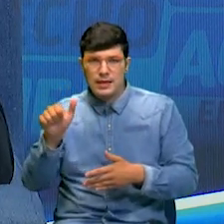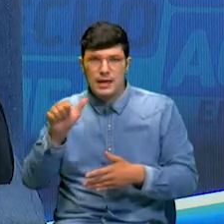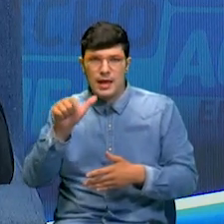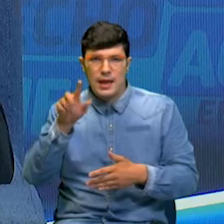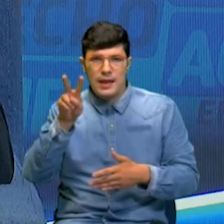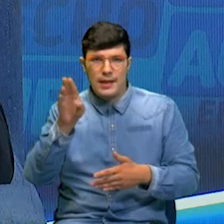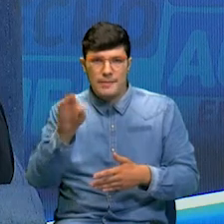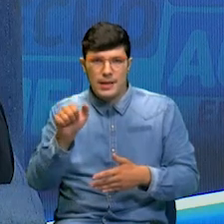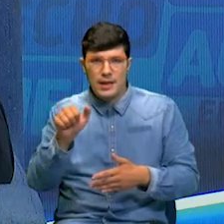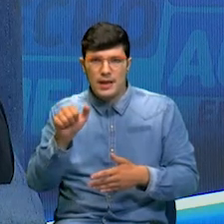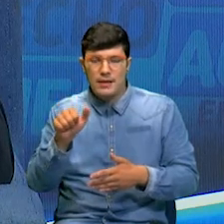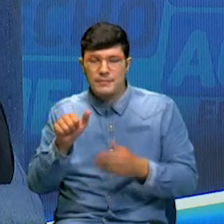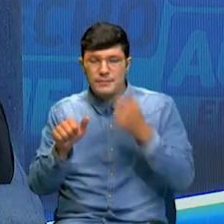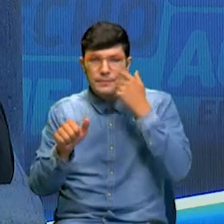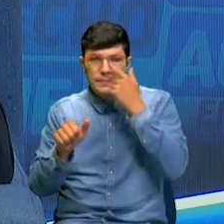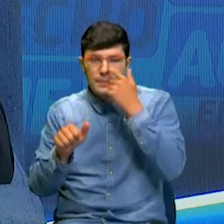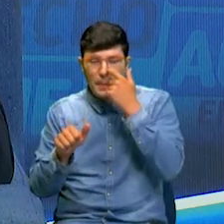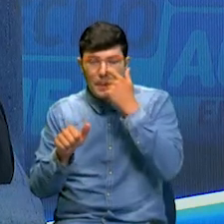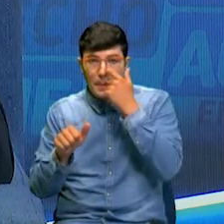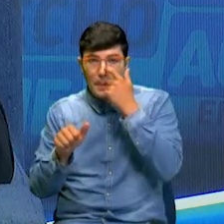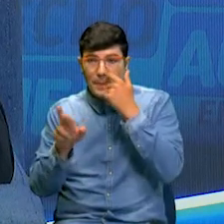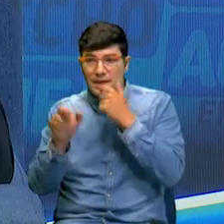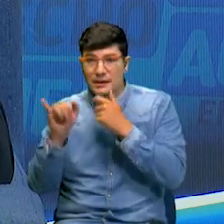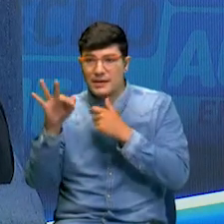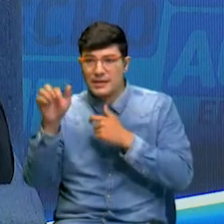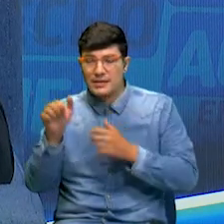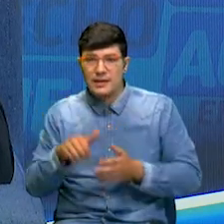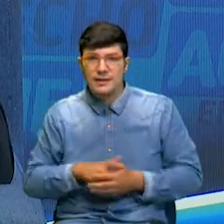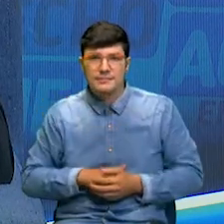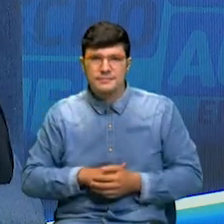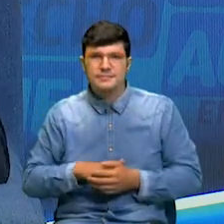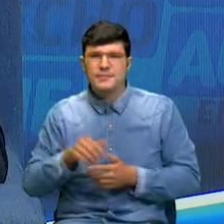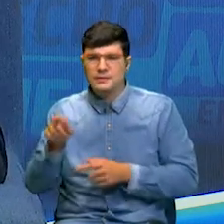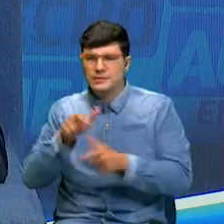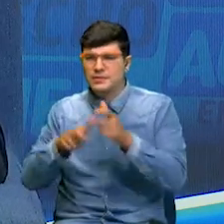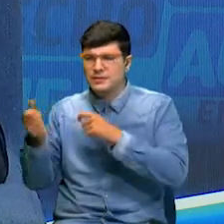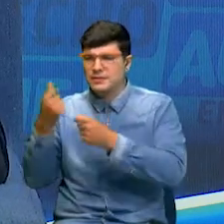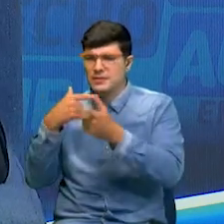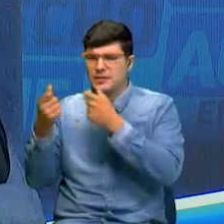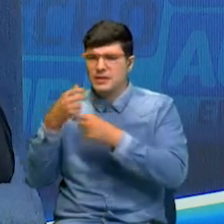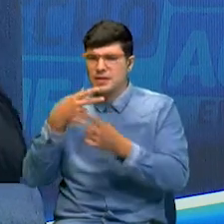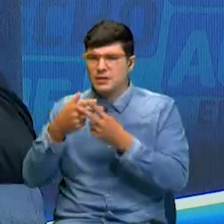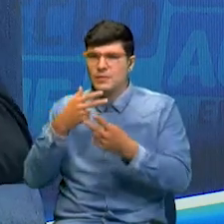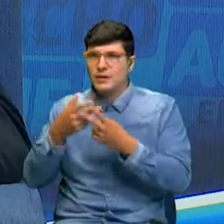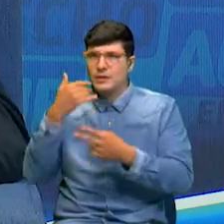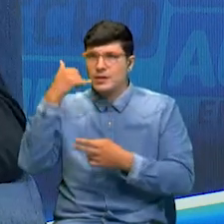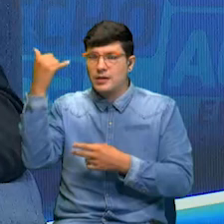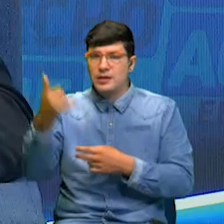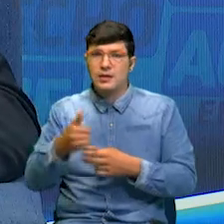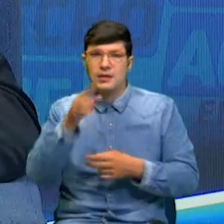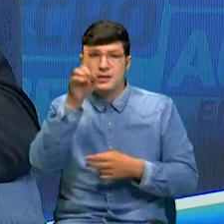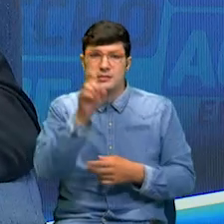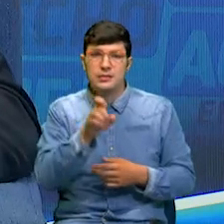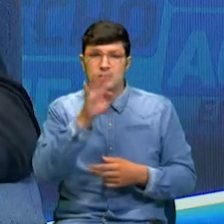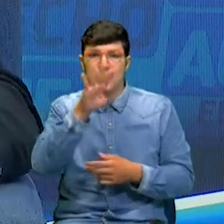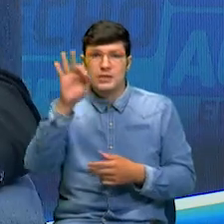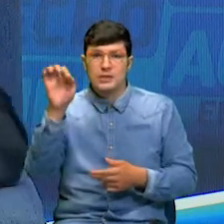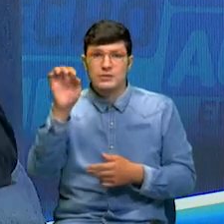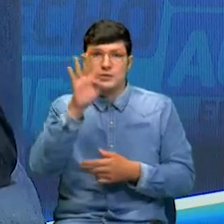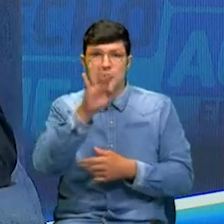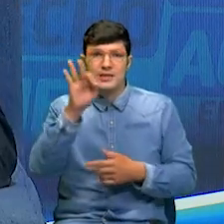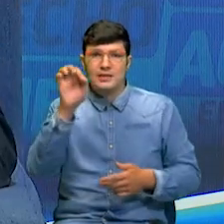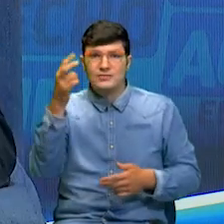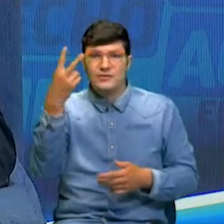Alba Lucía Castro, a Rita Bermúdez. Nos están preguntando por el número para comunicarse,